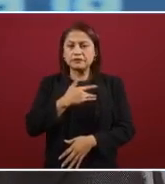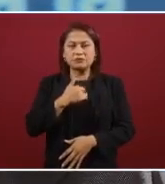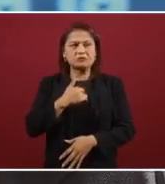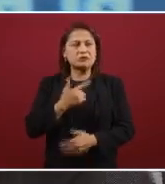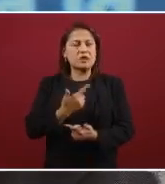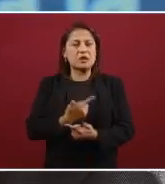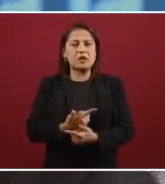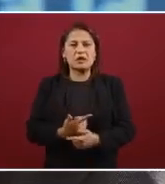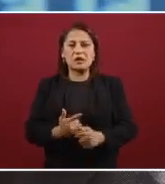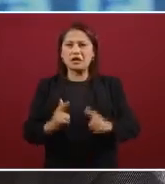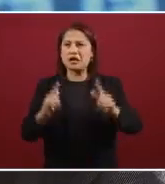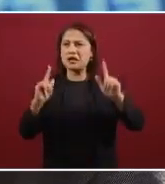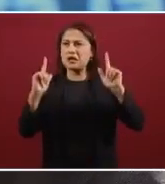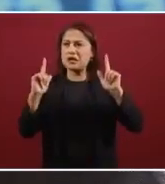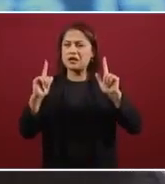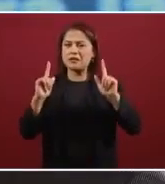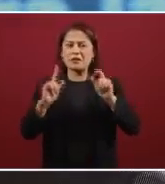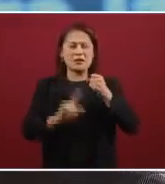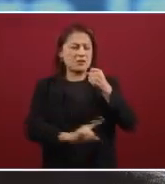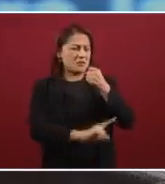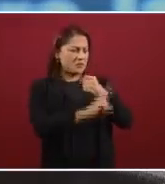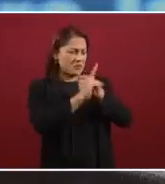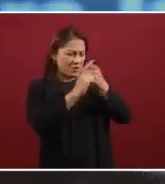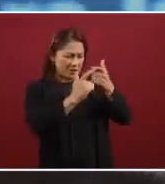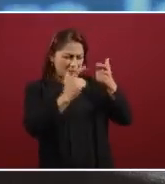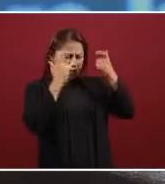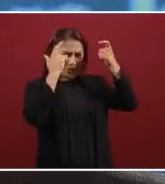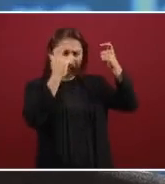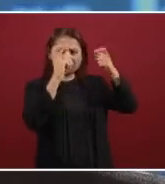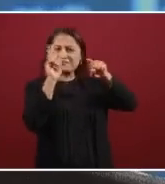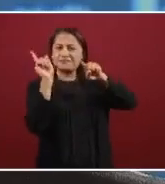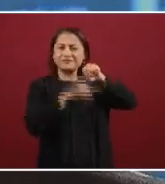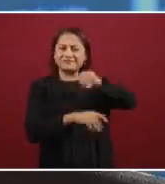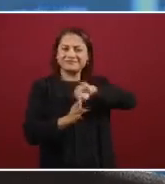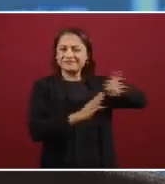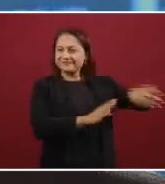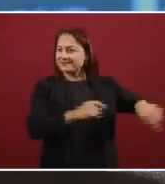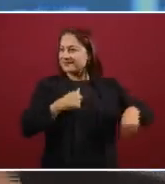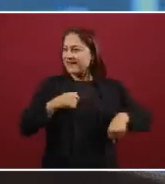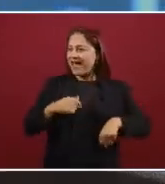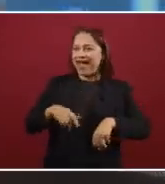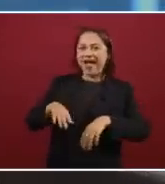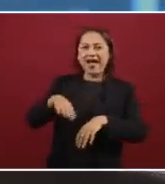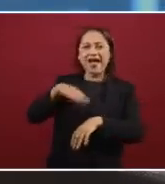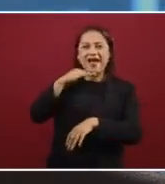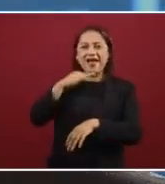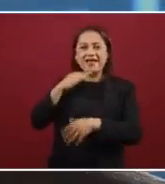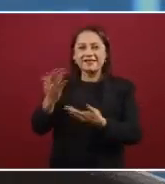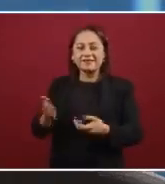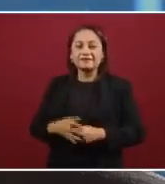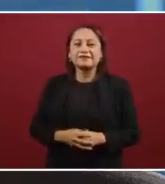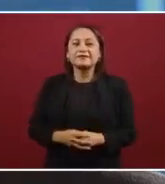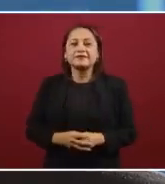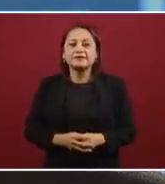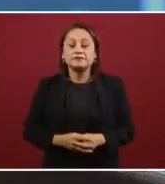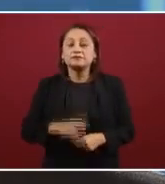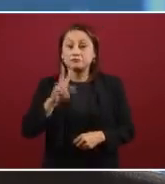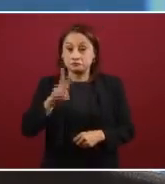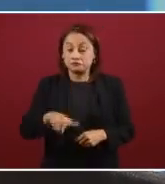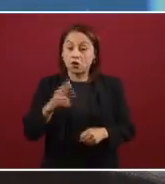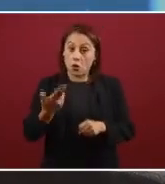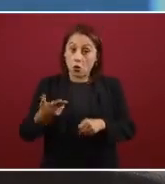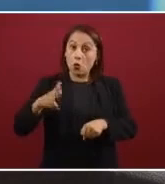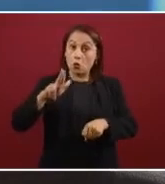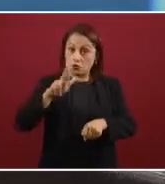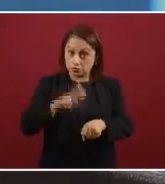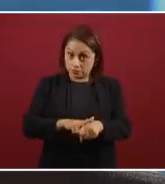liberación de la tensión emocional que implica este fenómeno de aislamiento. Entidades clínicas formalmente reconocidas como